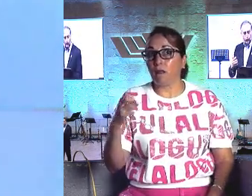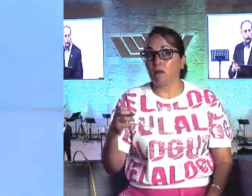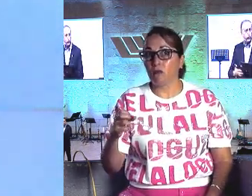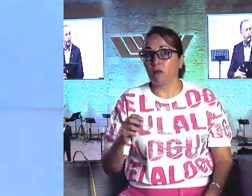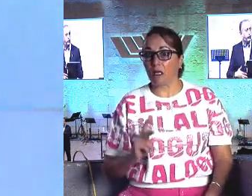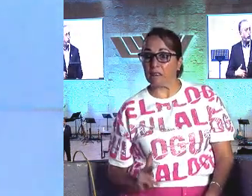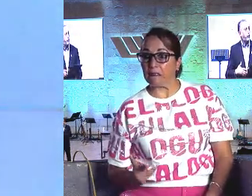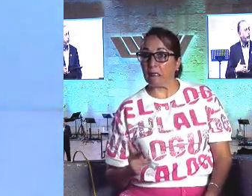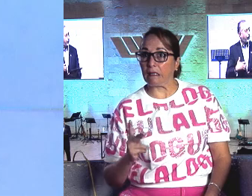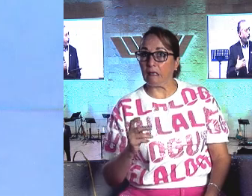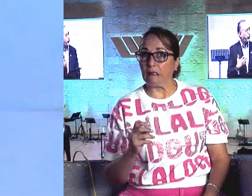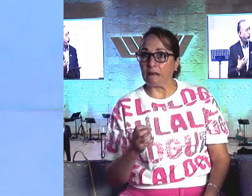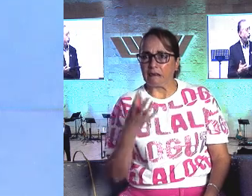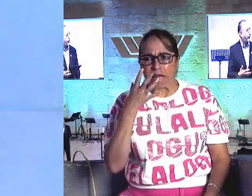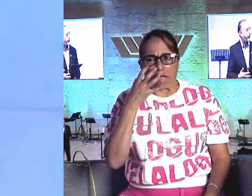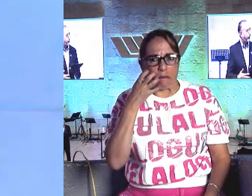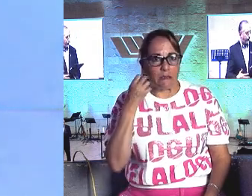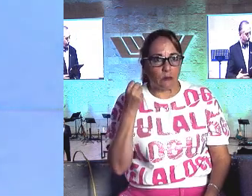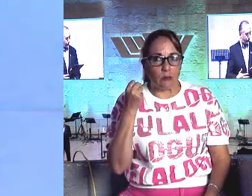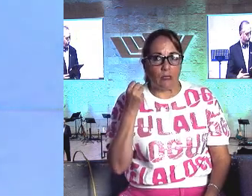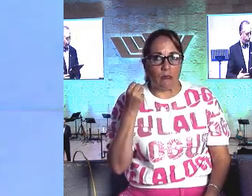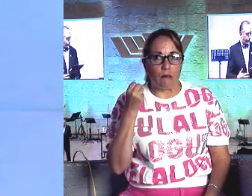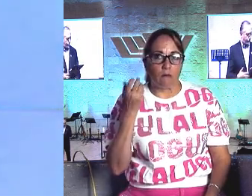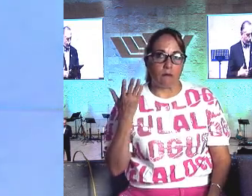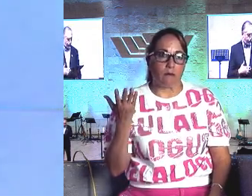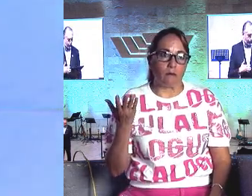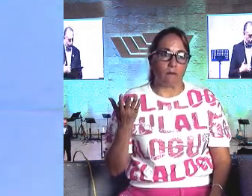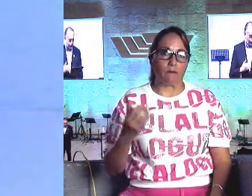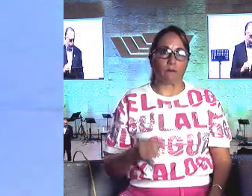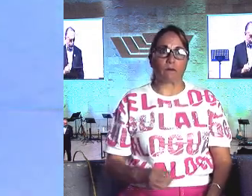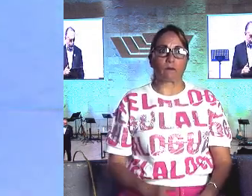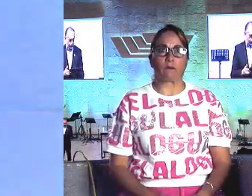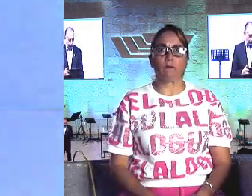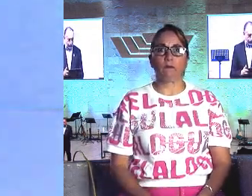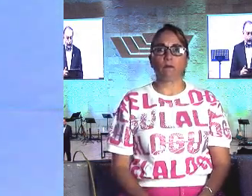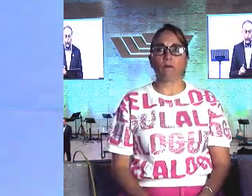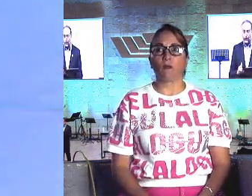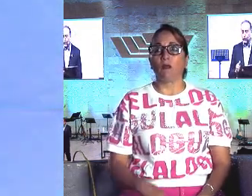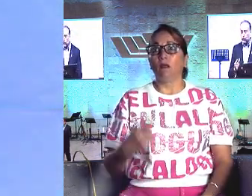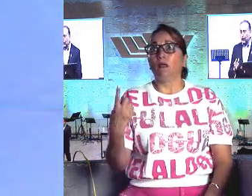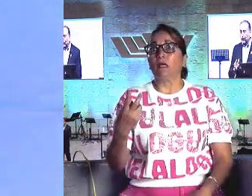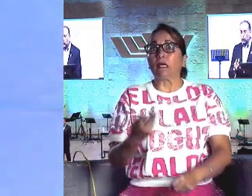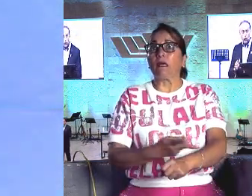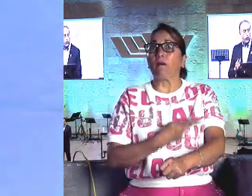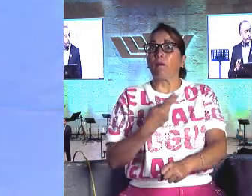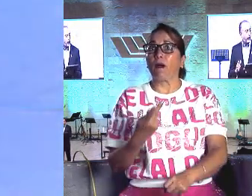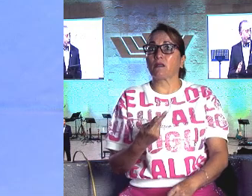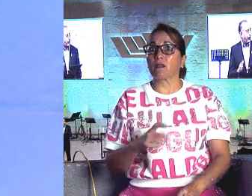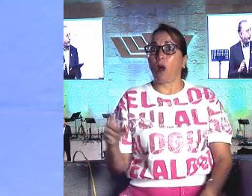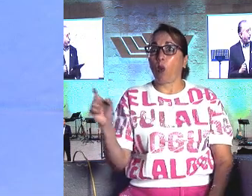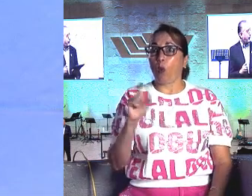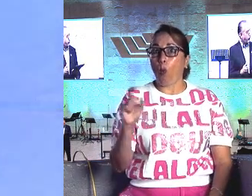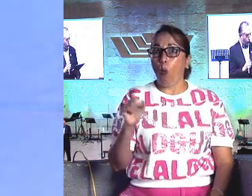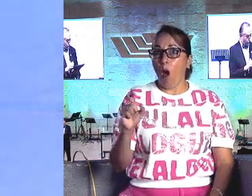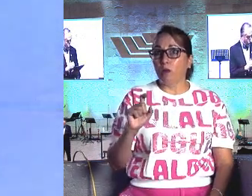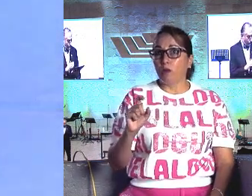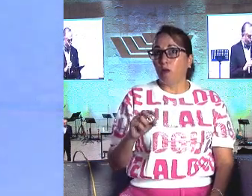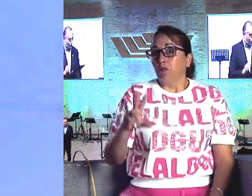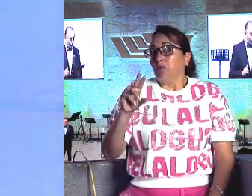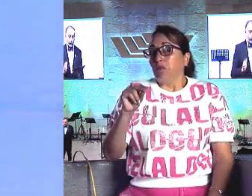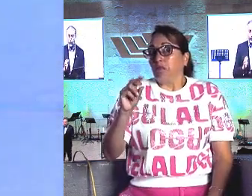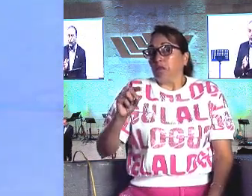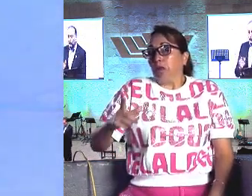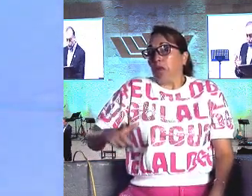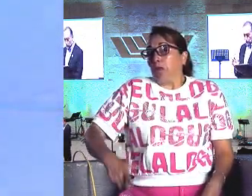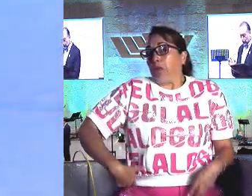vamos complicándonos la existencia. ¿Y qué pasa cuando alguien no cubre la cantidad? Bueno, el Señor Jesucristo